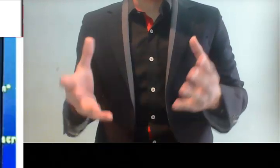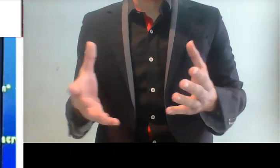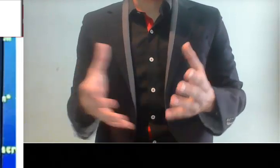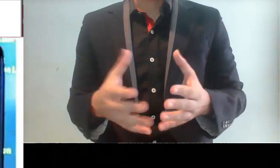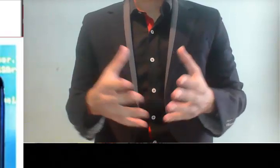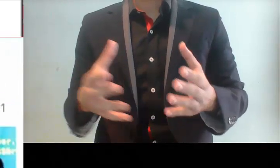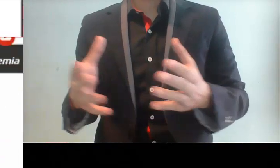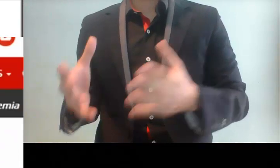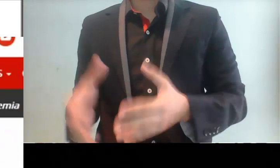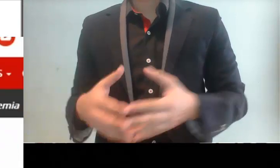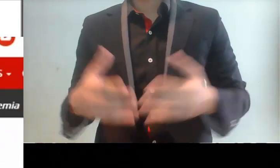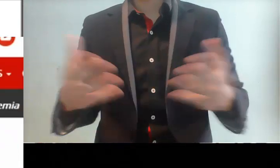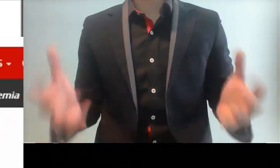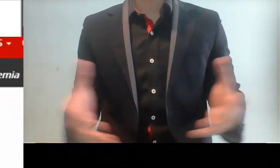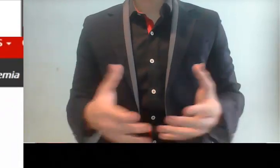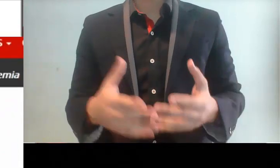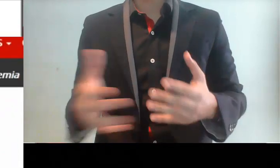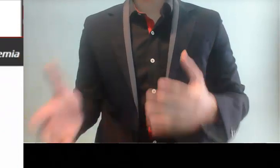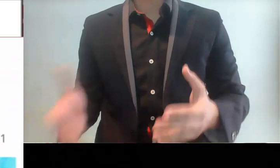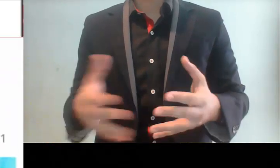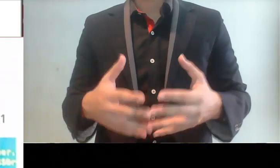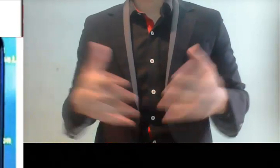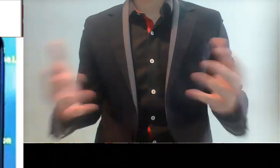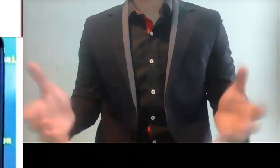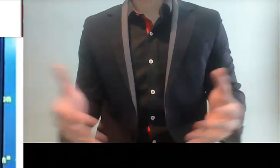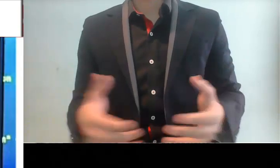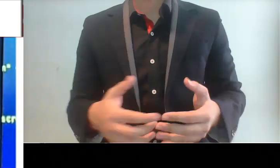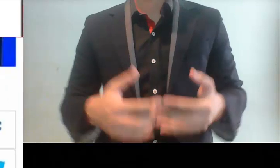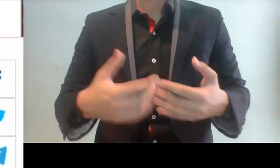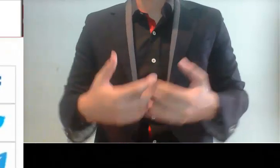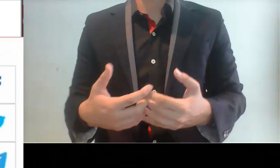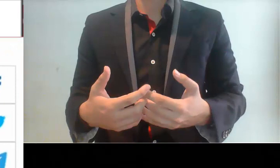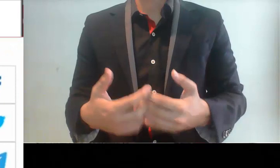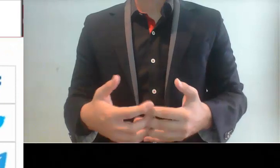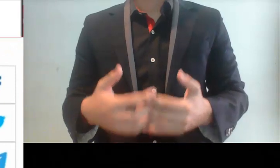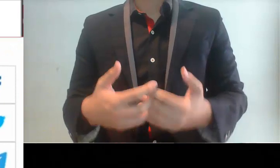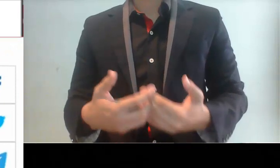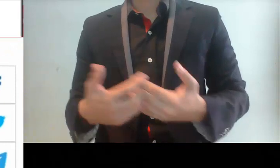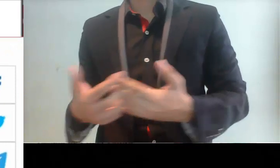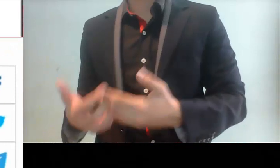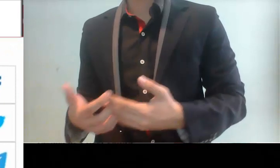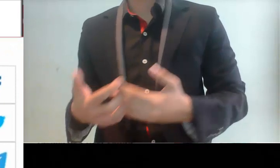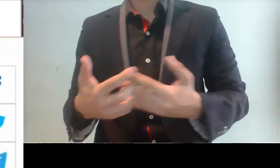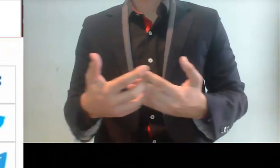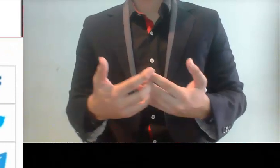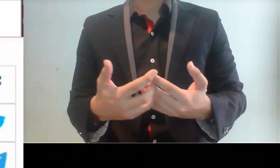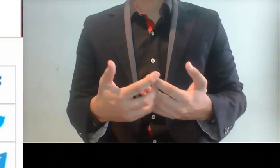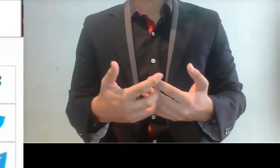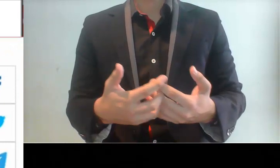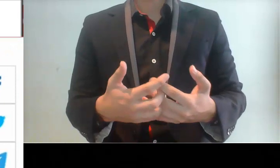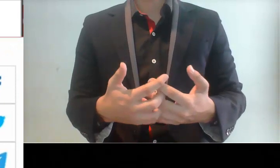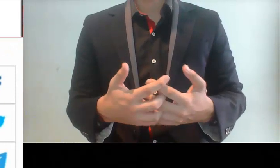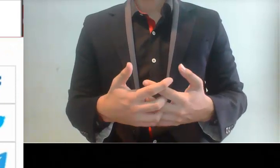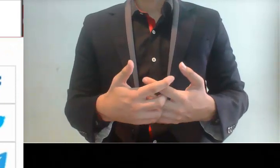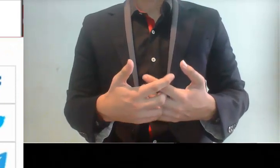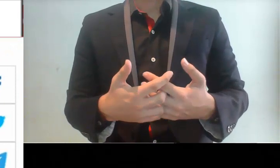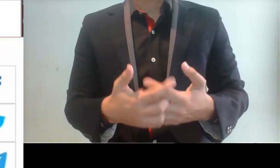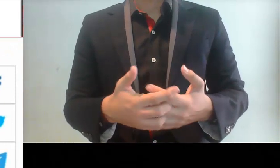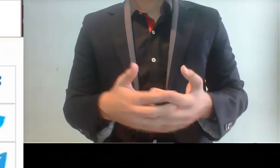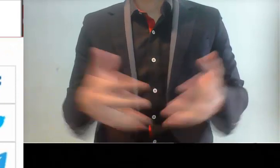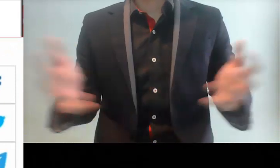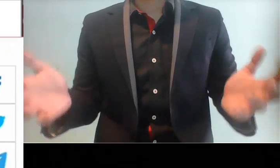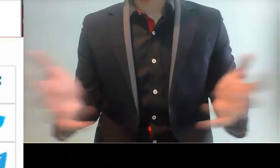están preparando con, pues básicamente, ciberterroristas, que es lo que yo lo considero porque se entrometen en una democracia. Los